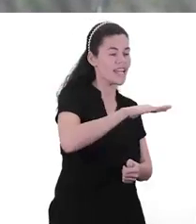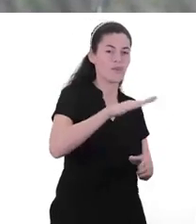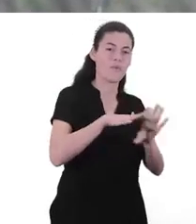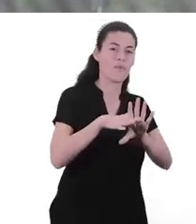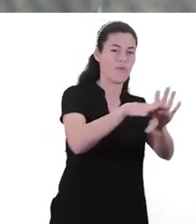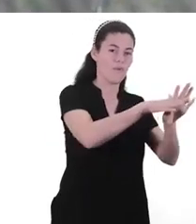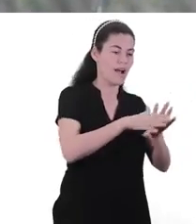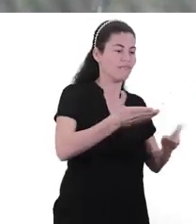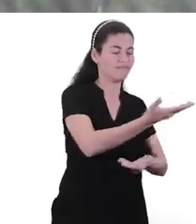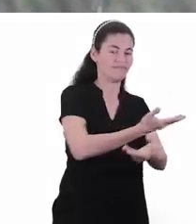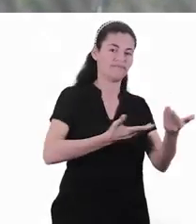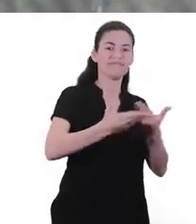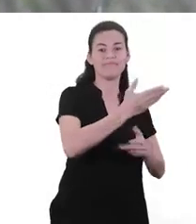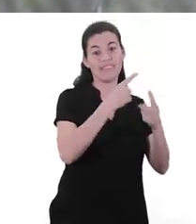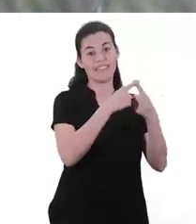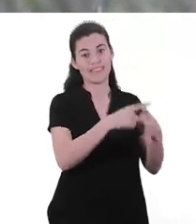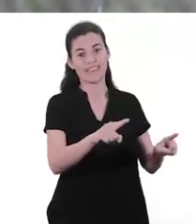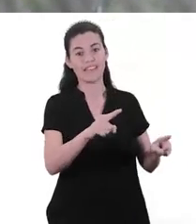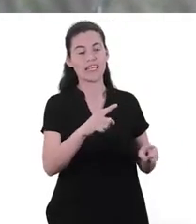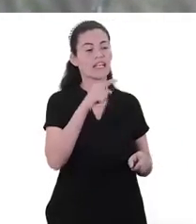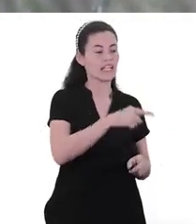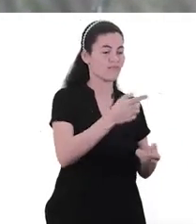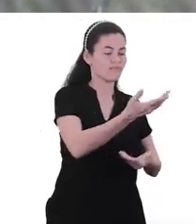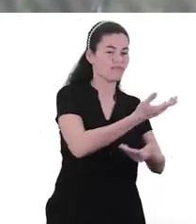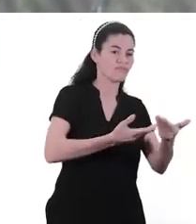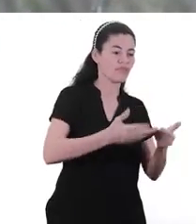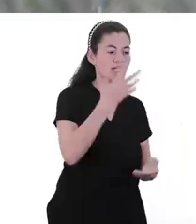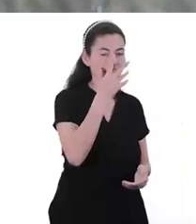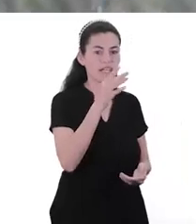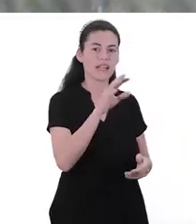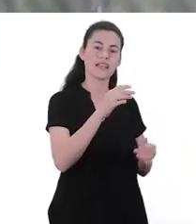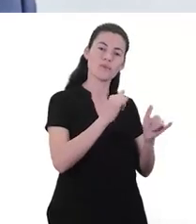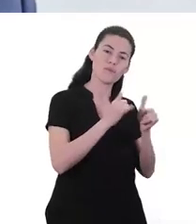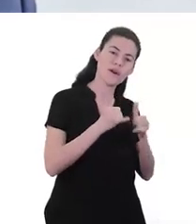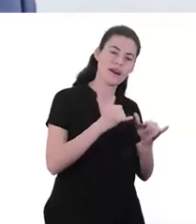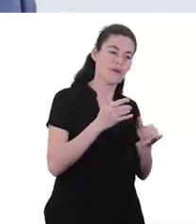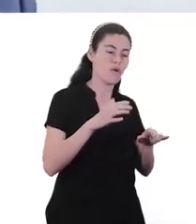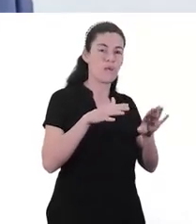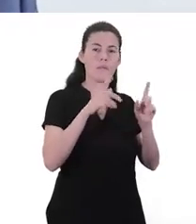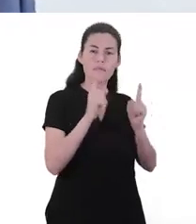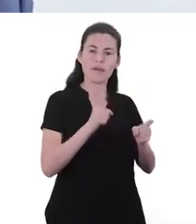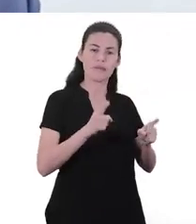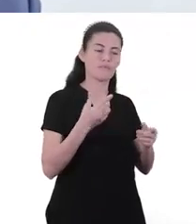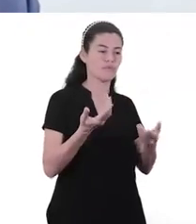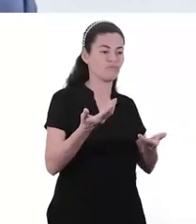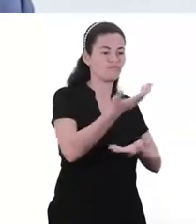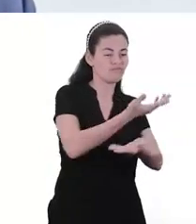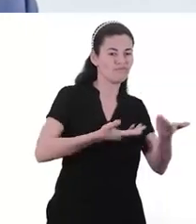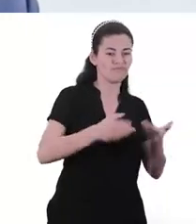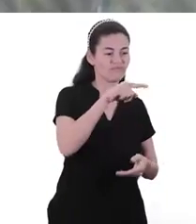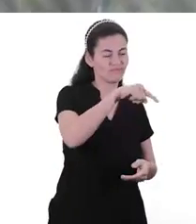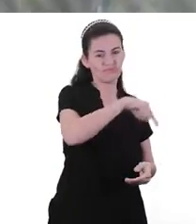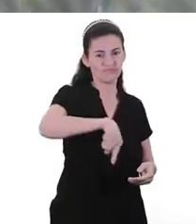él qué pintura quiere usar, qué papel quiere usar? O ¿cómo quiere empezar a jugar? Como un elemento para socializar, digamos. Tal cual,